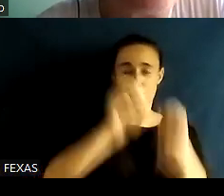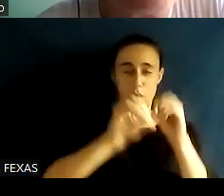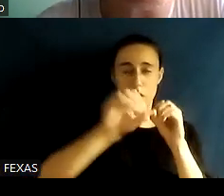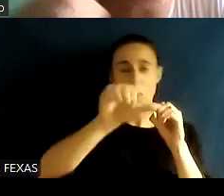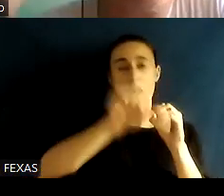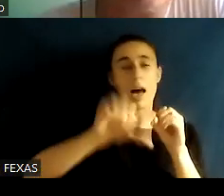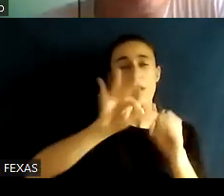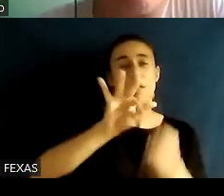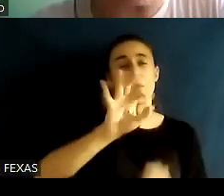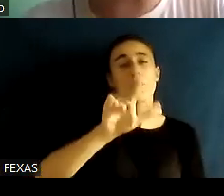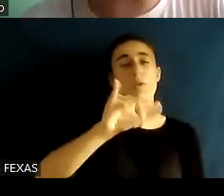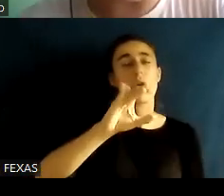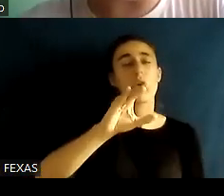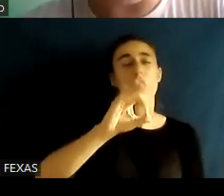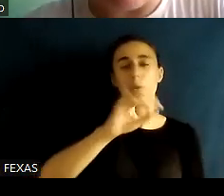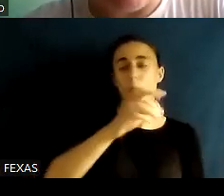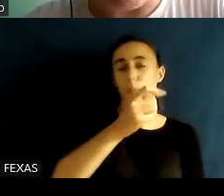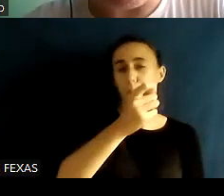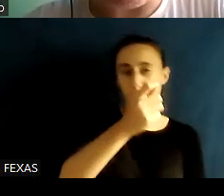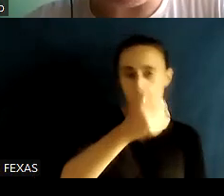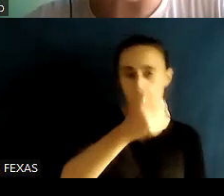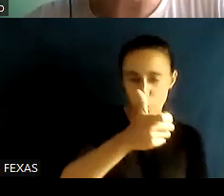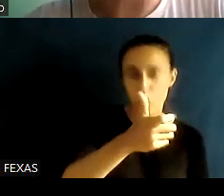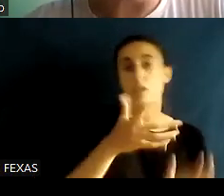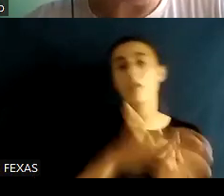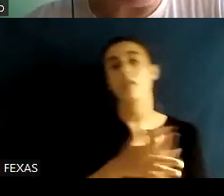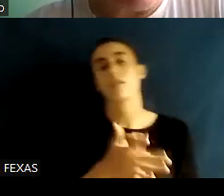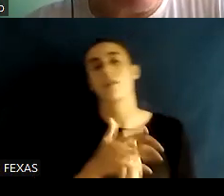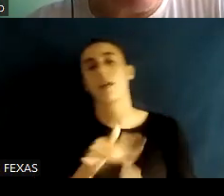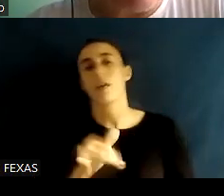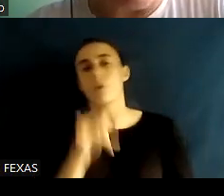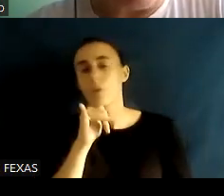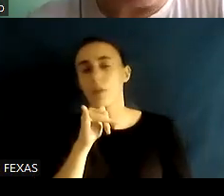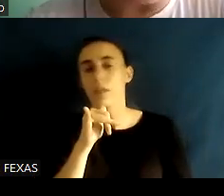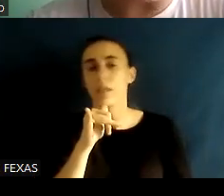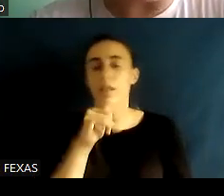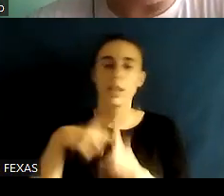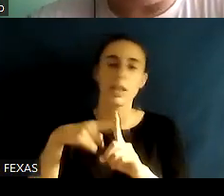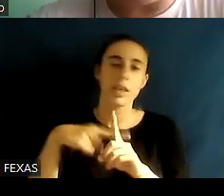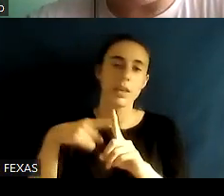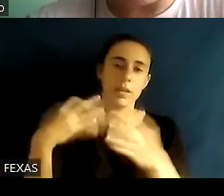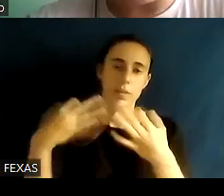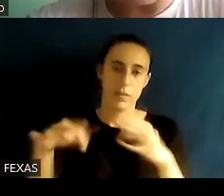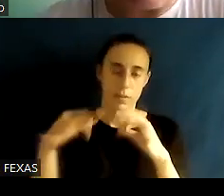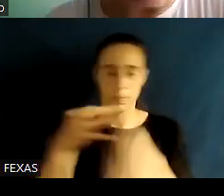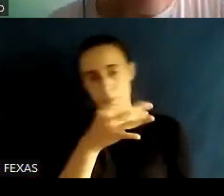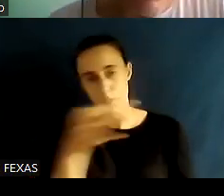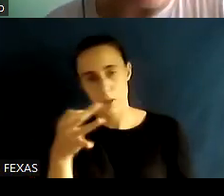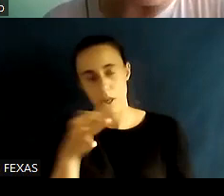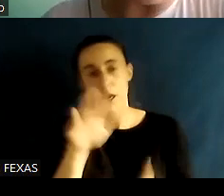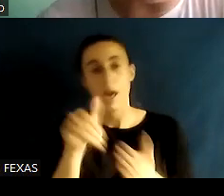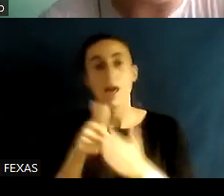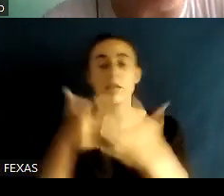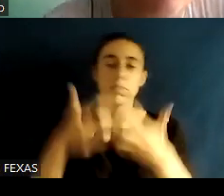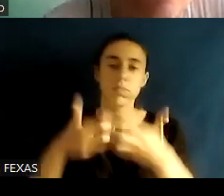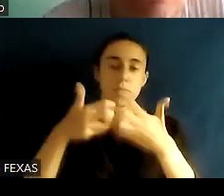sería insuficiente para restaurar el nivel normal, que va a ser el adecuado para una funcionalidad correcta